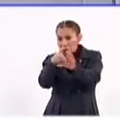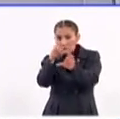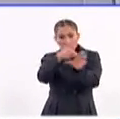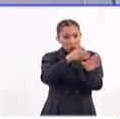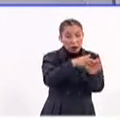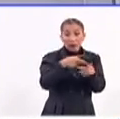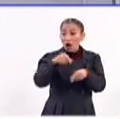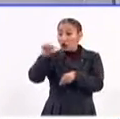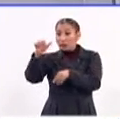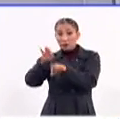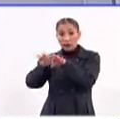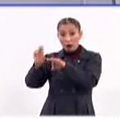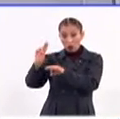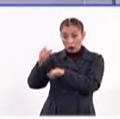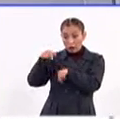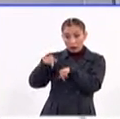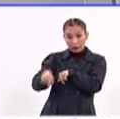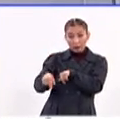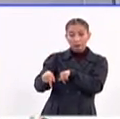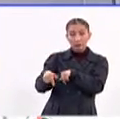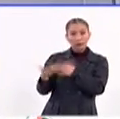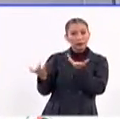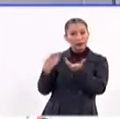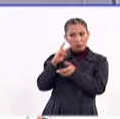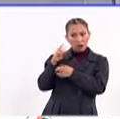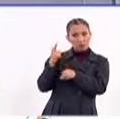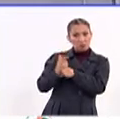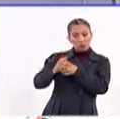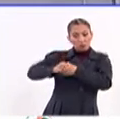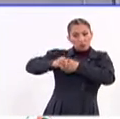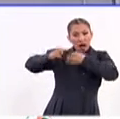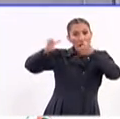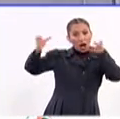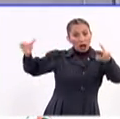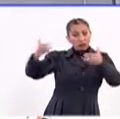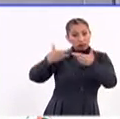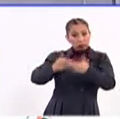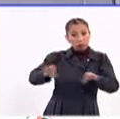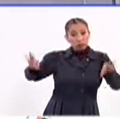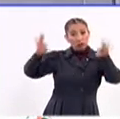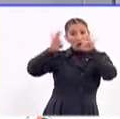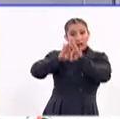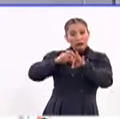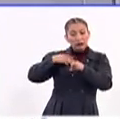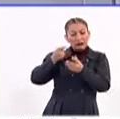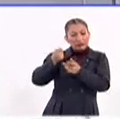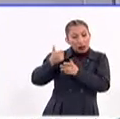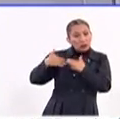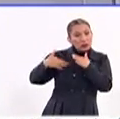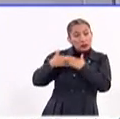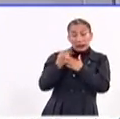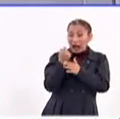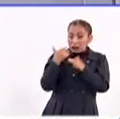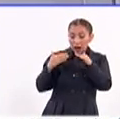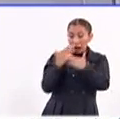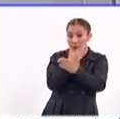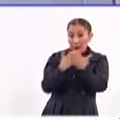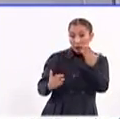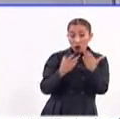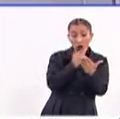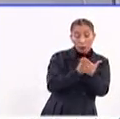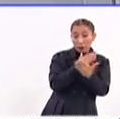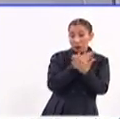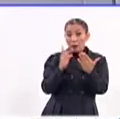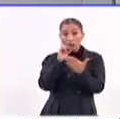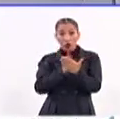actualmente trabajan más en la universidad, pues hemos notado un incremento muy importante, llegando casi a la mitad de